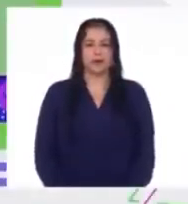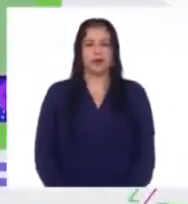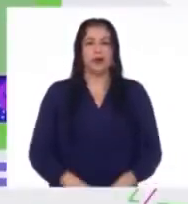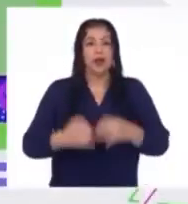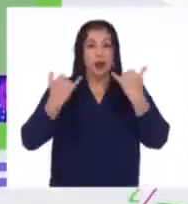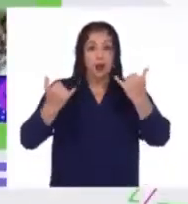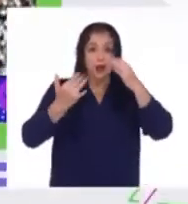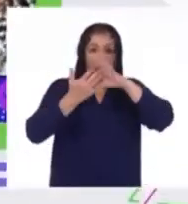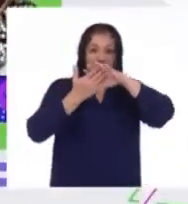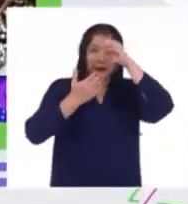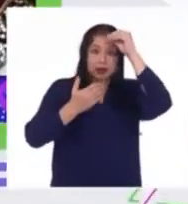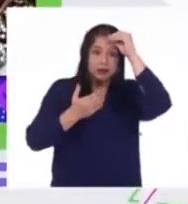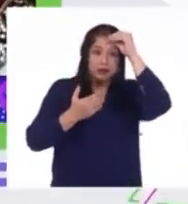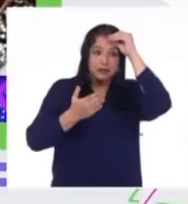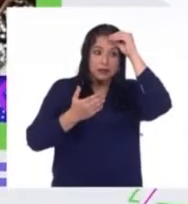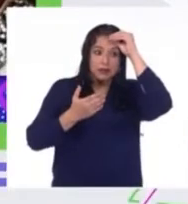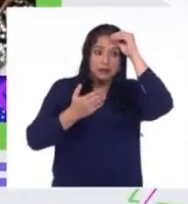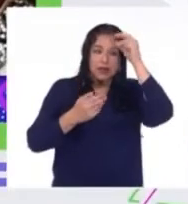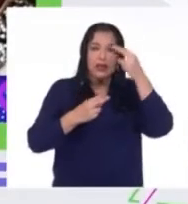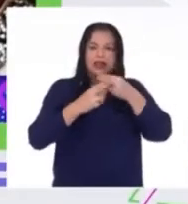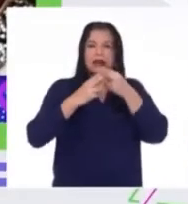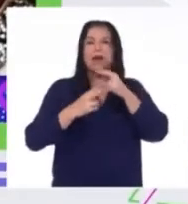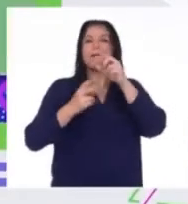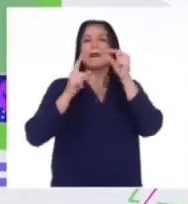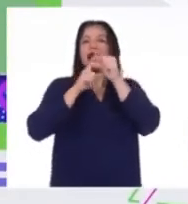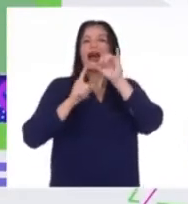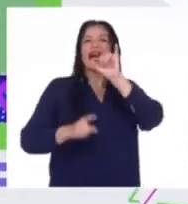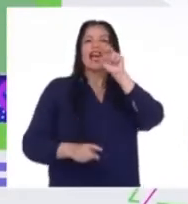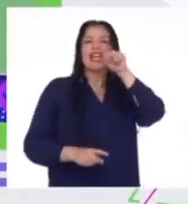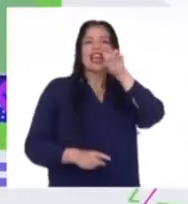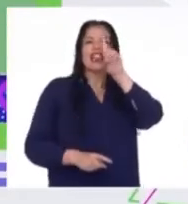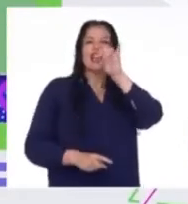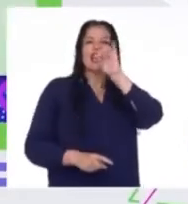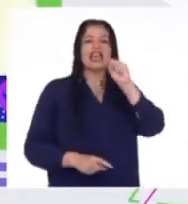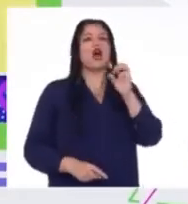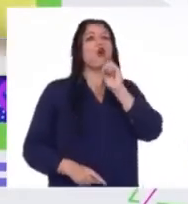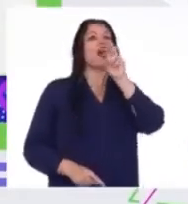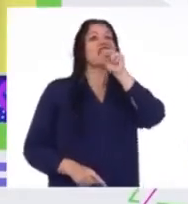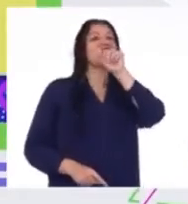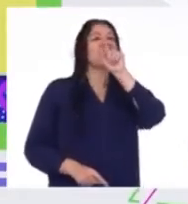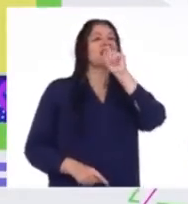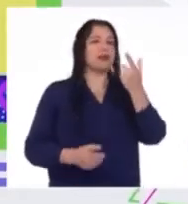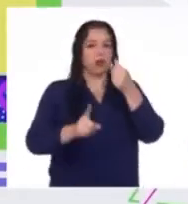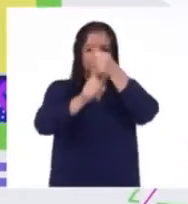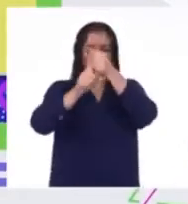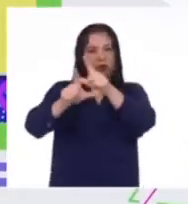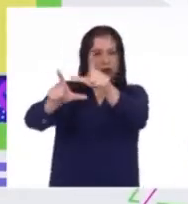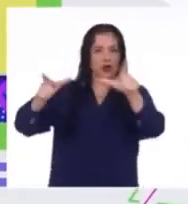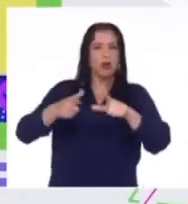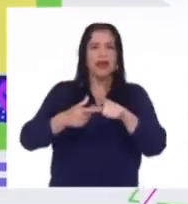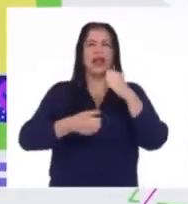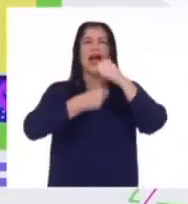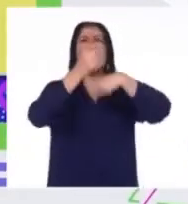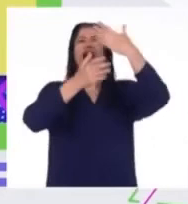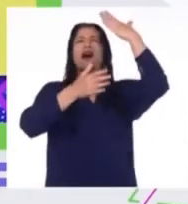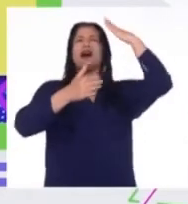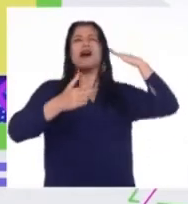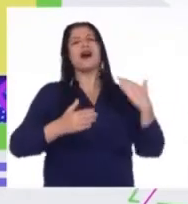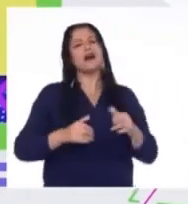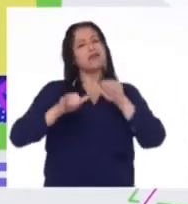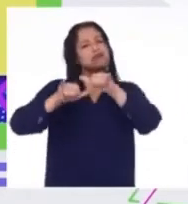Hoy aprendimos que se les llama indígenas o nativos a las personas que habitaron hace miles de años algún